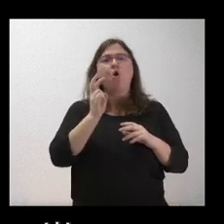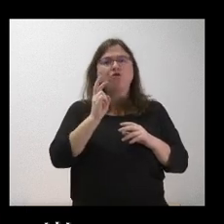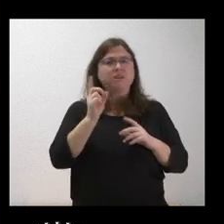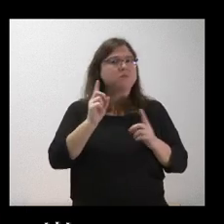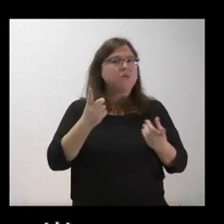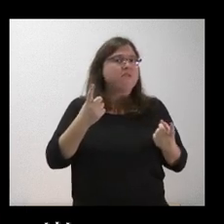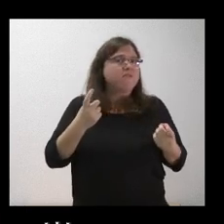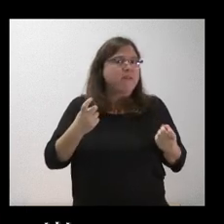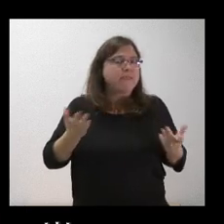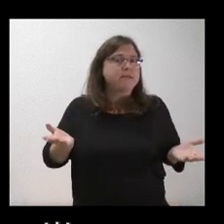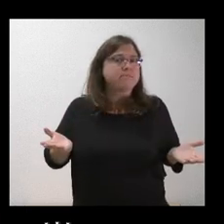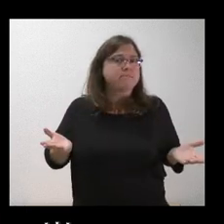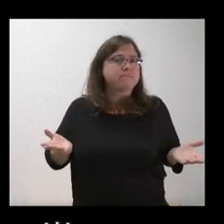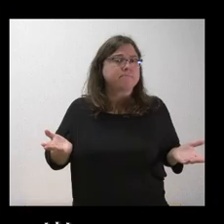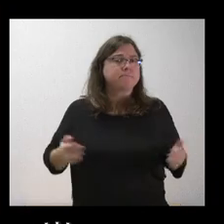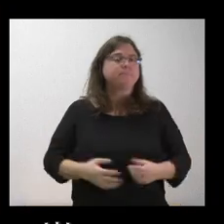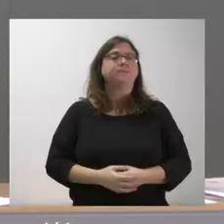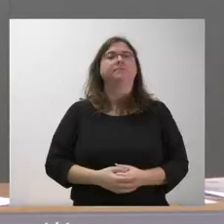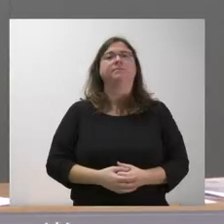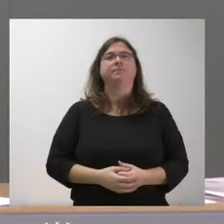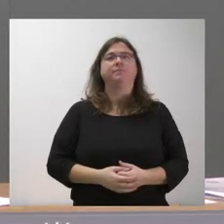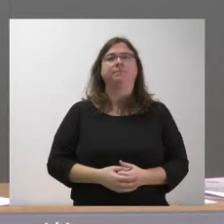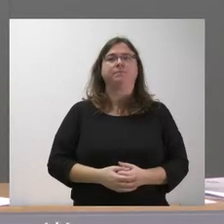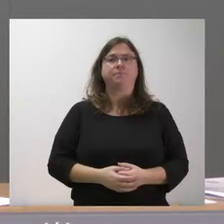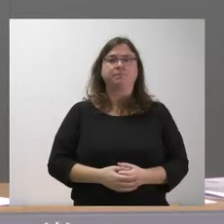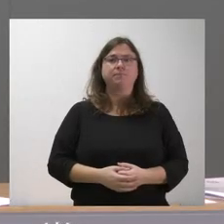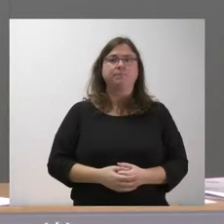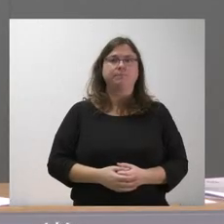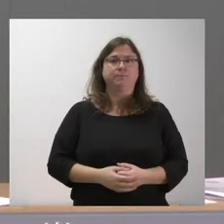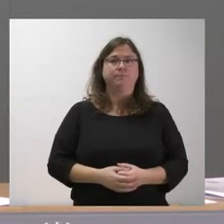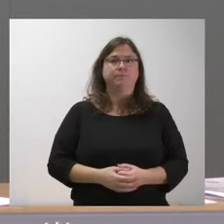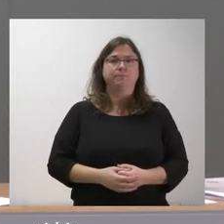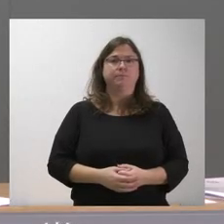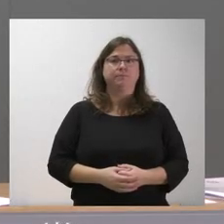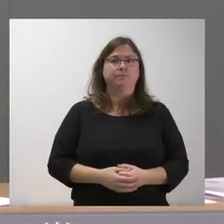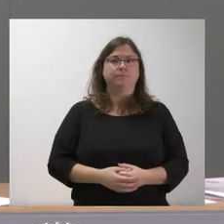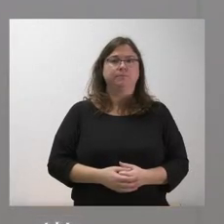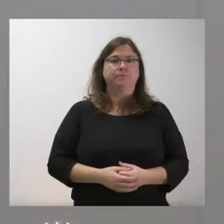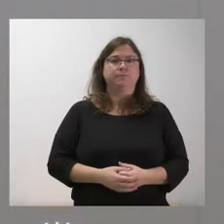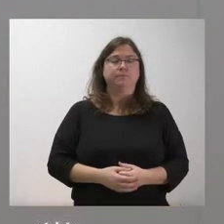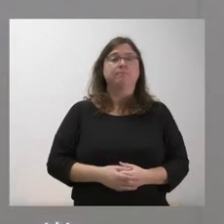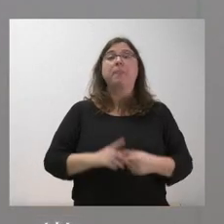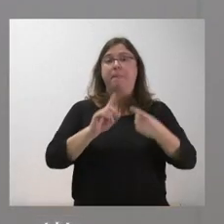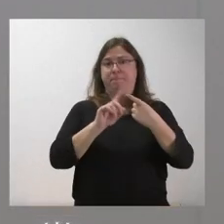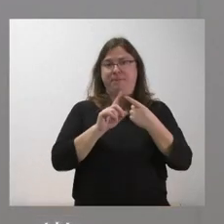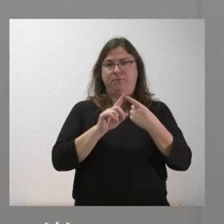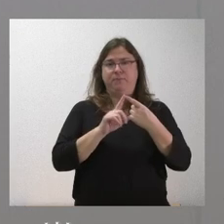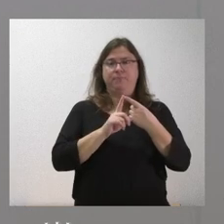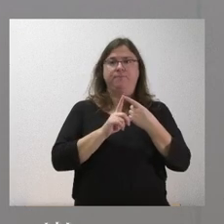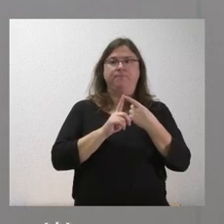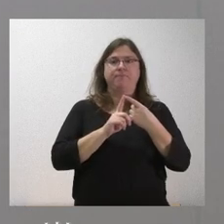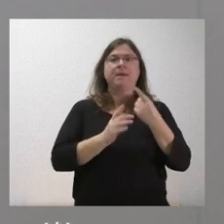porque entienden que que sería excesivo eh lo primero